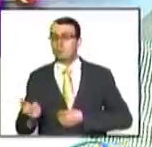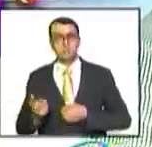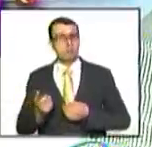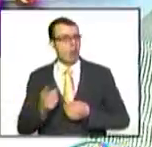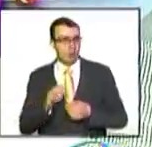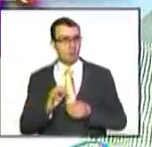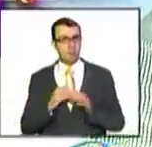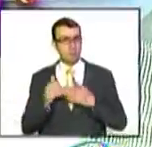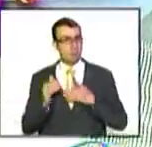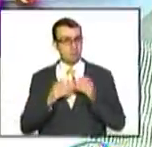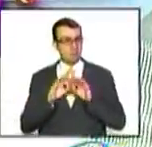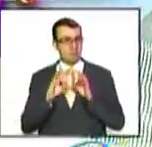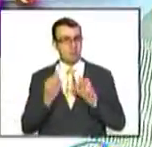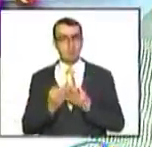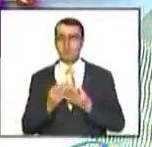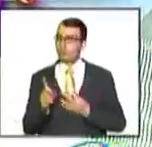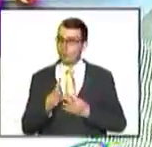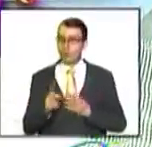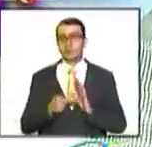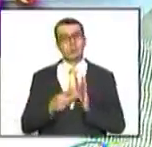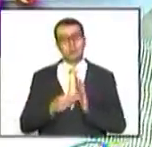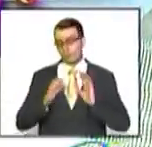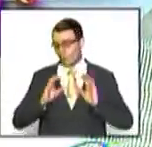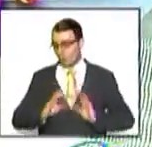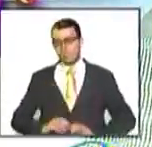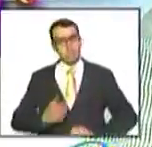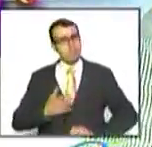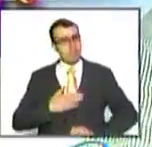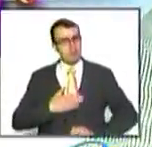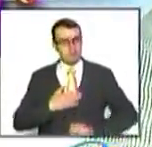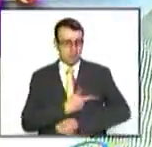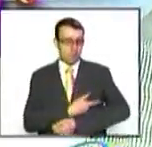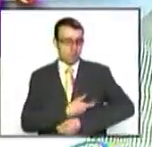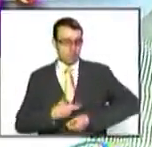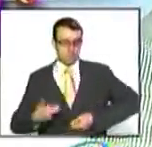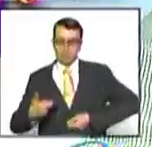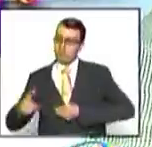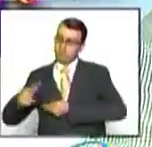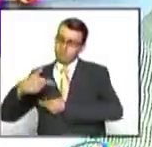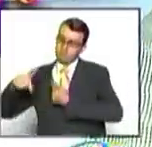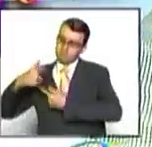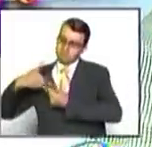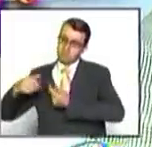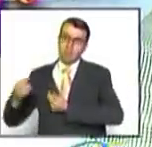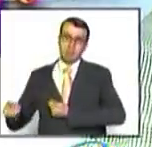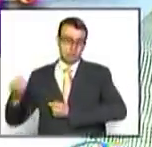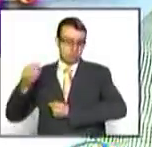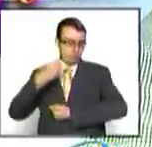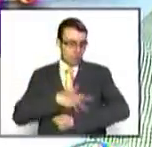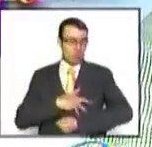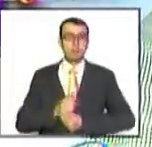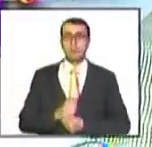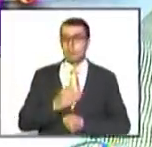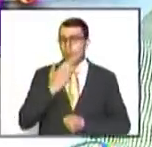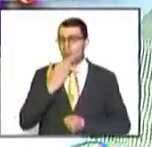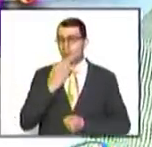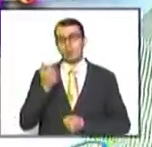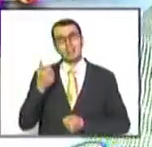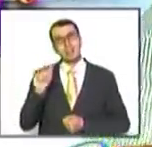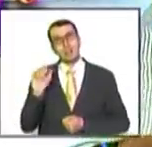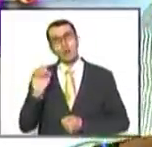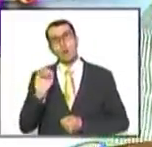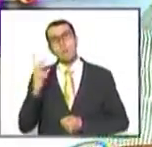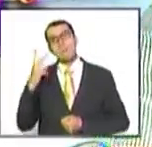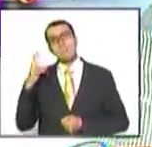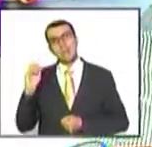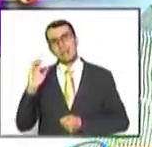llama autólogos. Entonces, lo que normalmente se hace es sacar 10 a 20 centímetros de